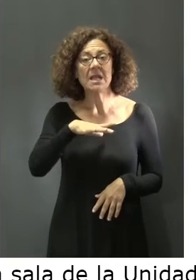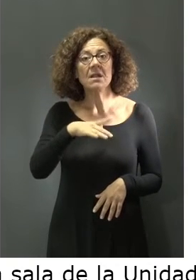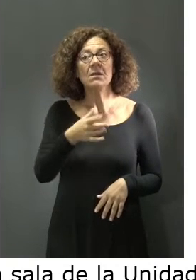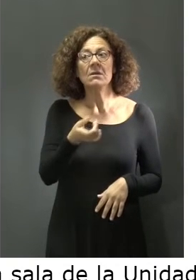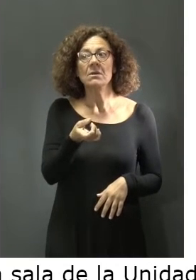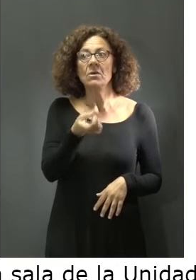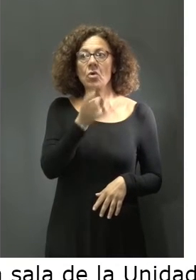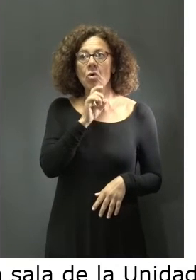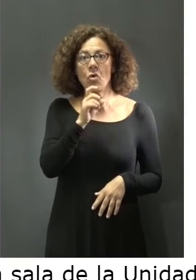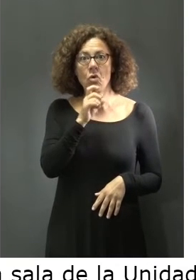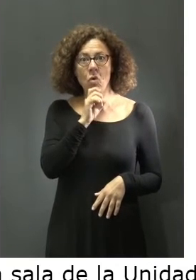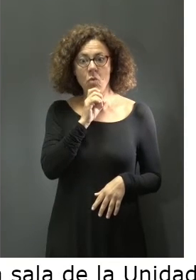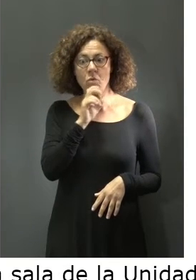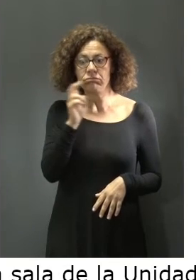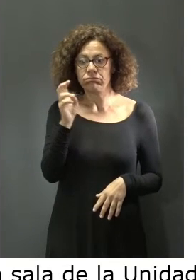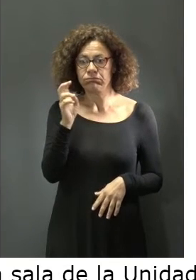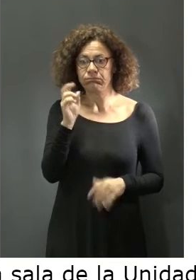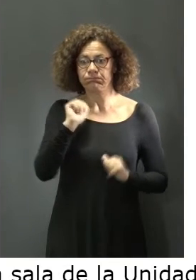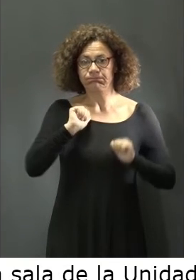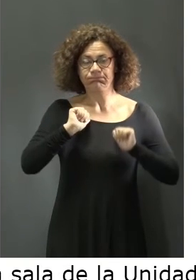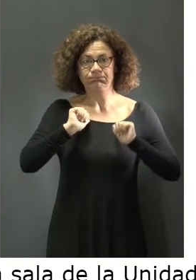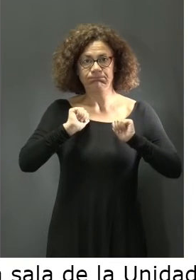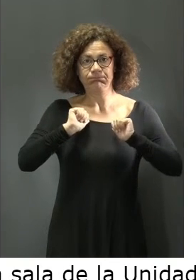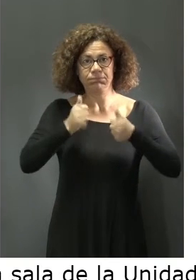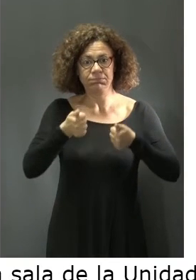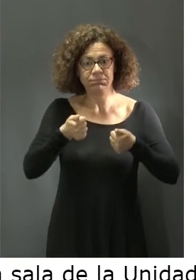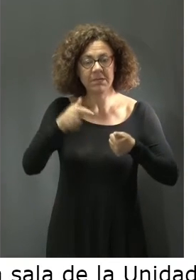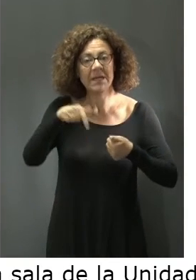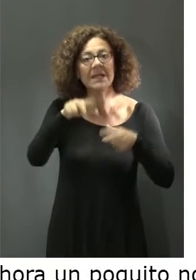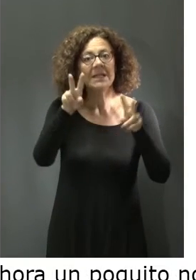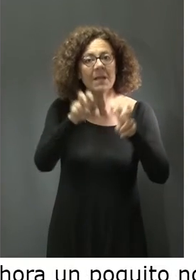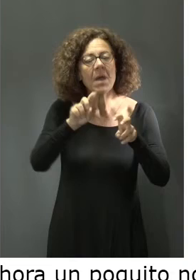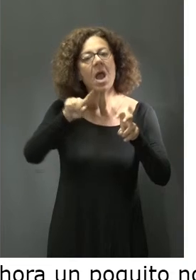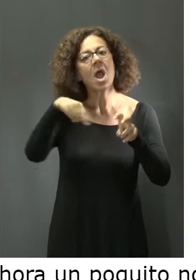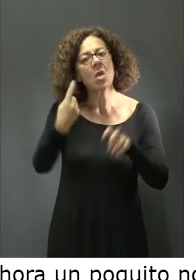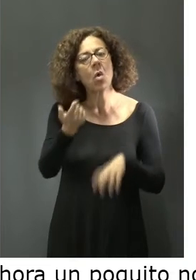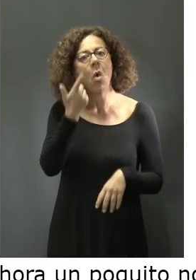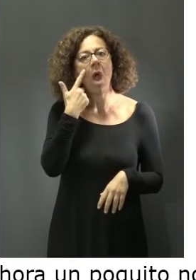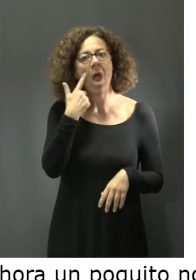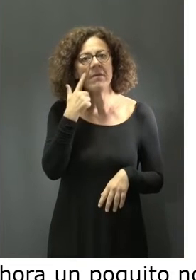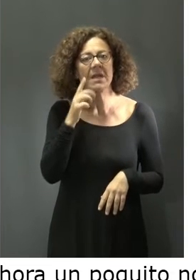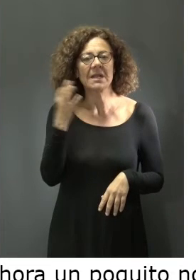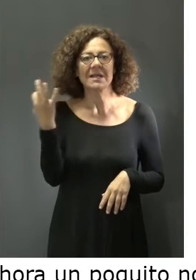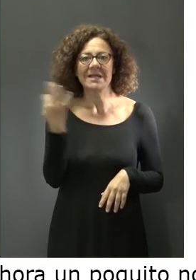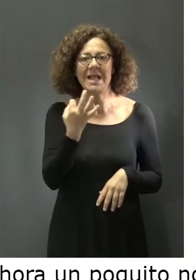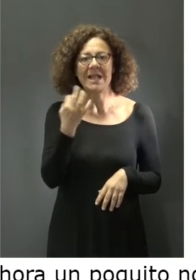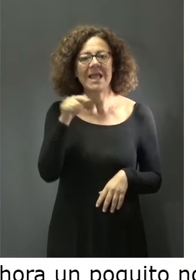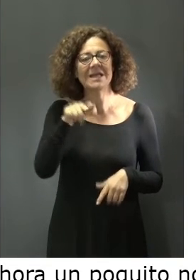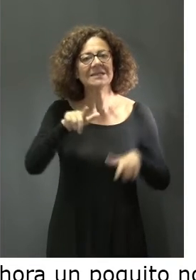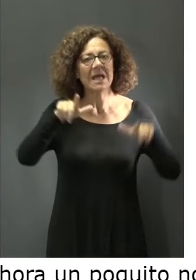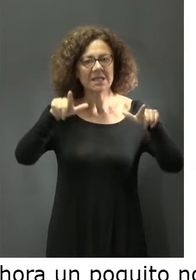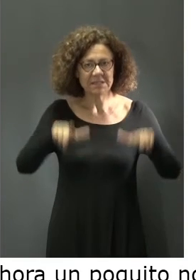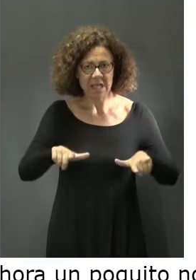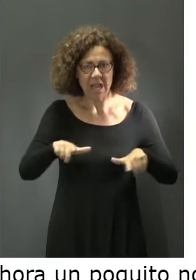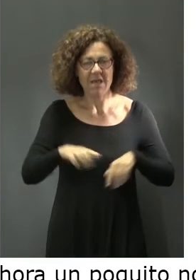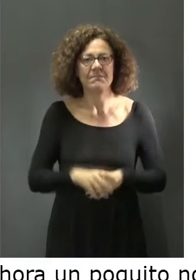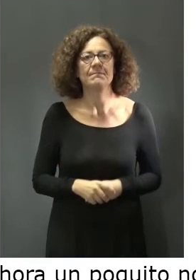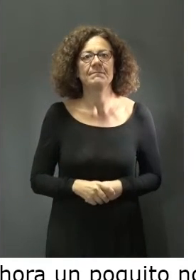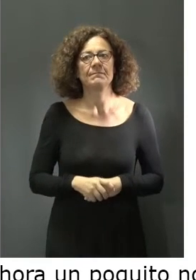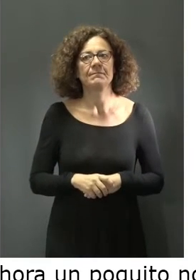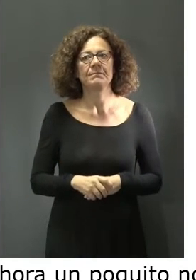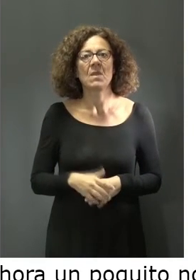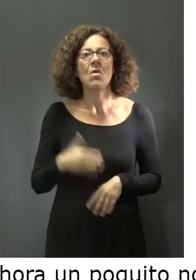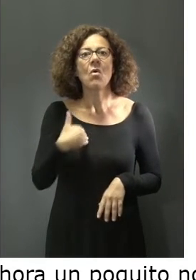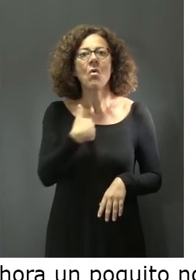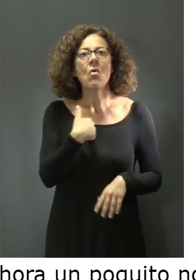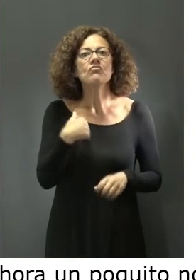llegado a acercarte a todo este tema y luego ya veremos un poquito de qué se trata esto de esta sala y qué